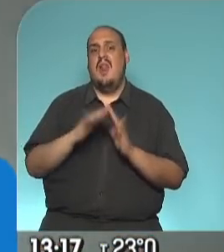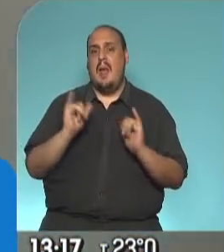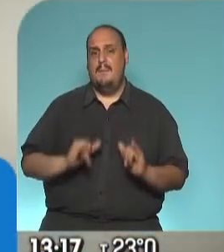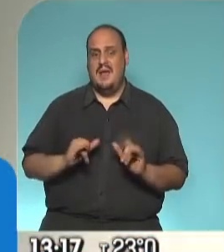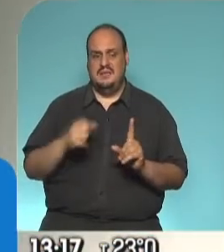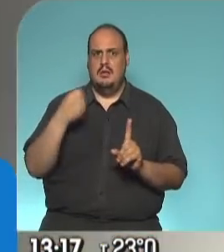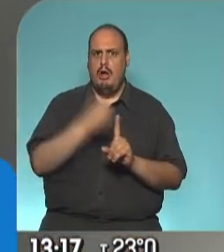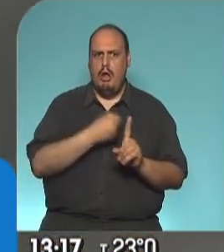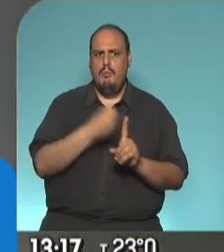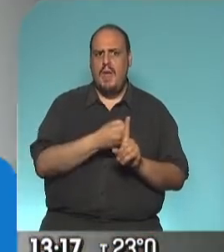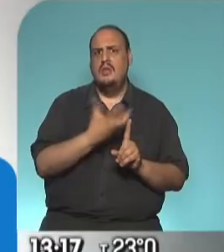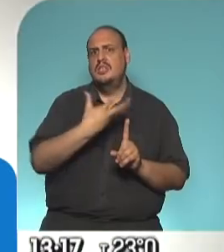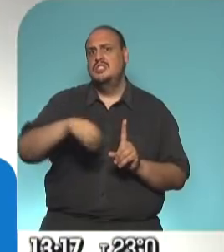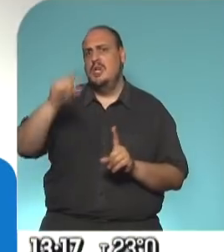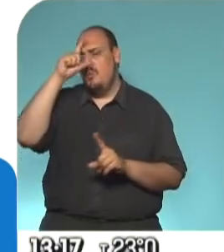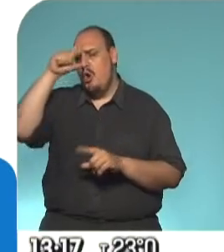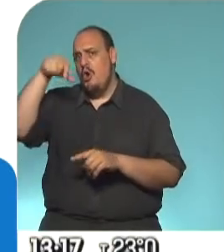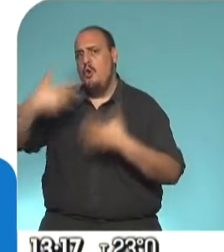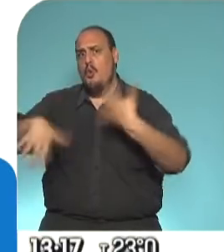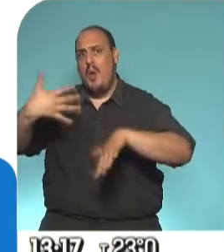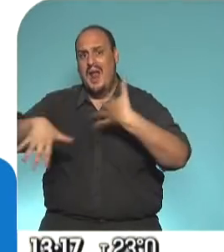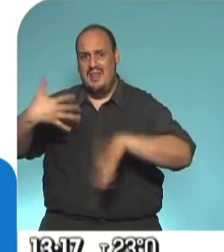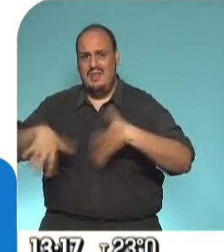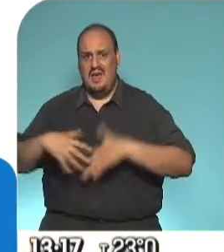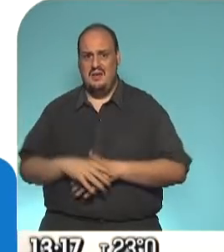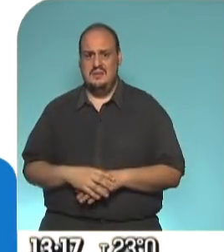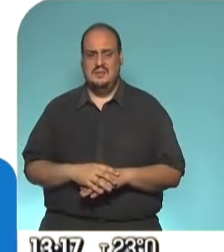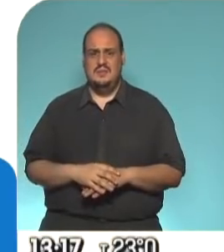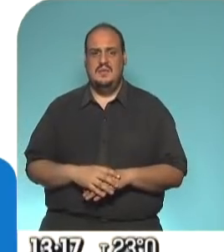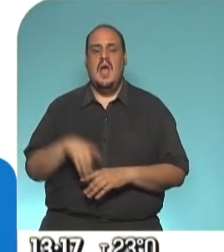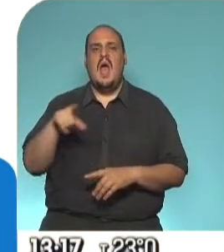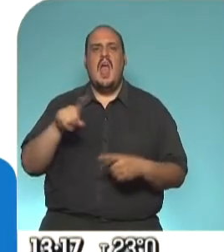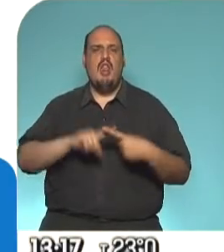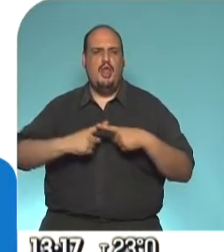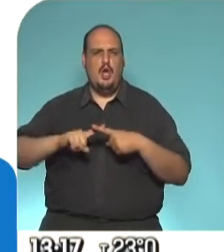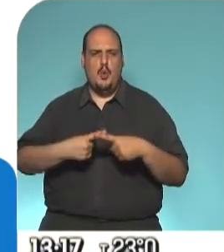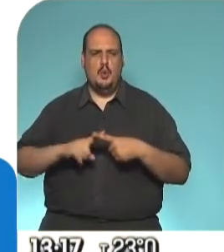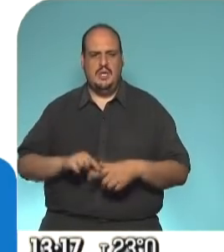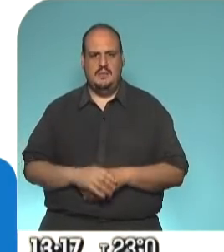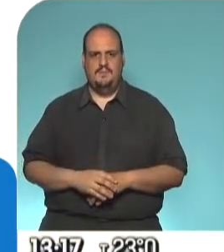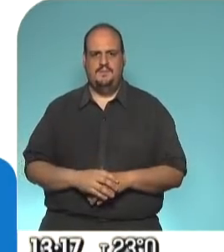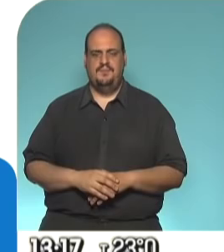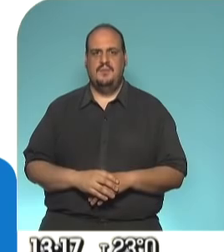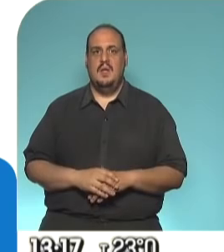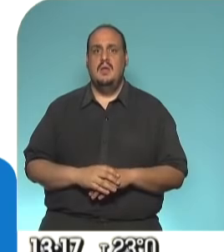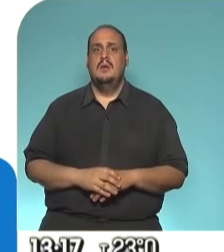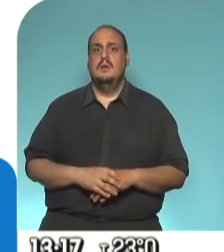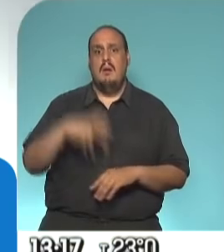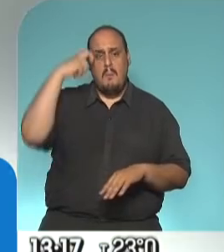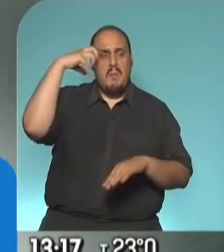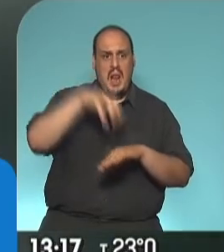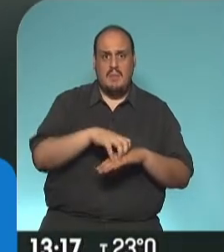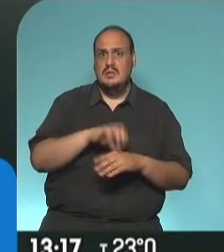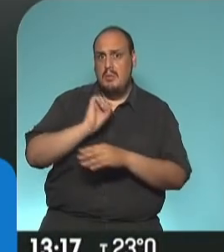llevado a una guardia de urgencia por esa situación. Ahí está cuando discuten, ¿no? El Parlamento les puede enviar, pero no a causar